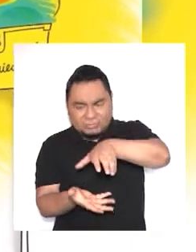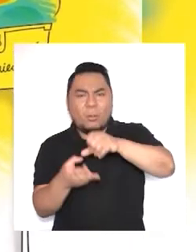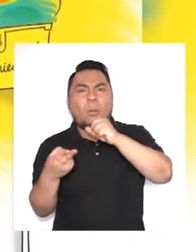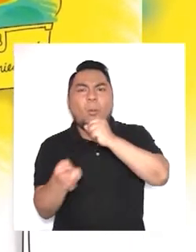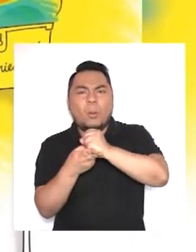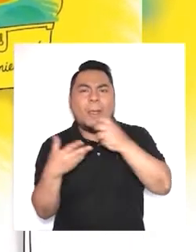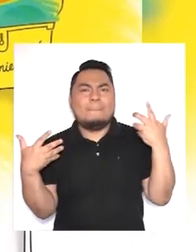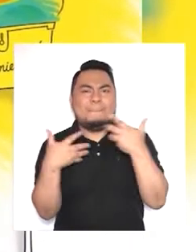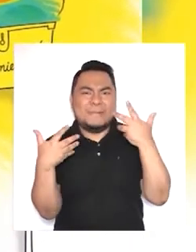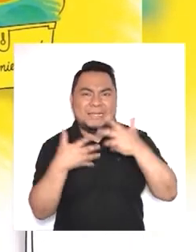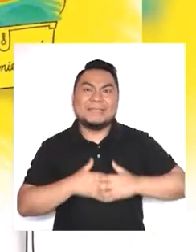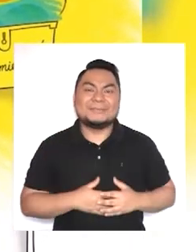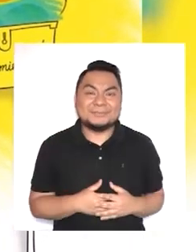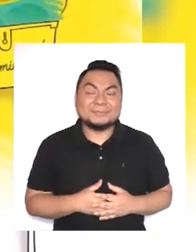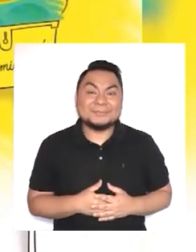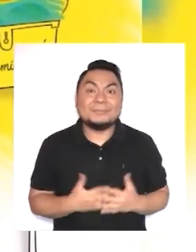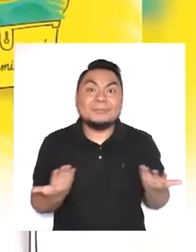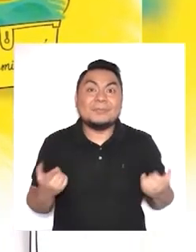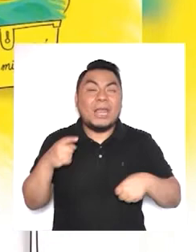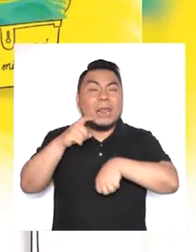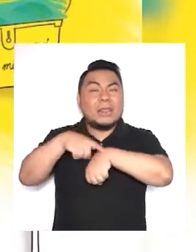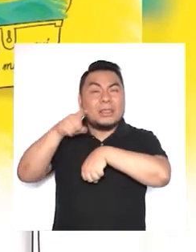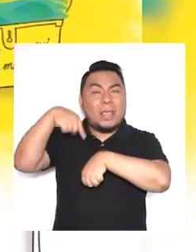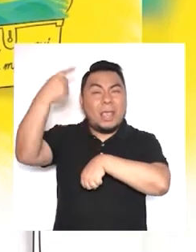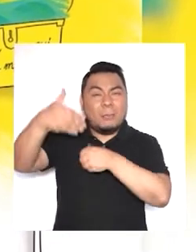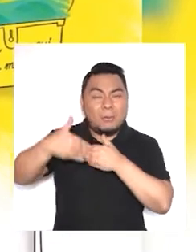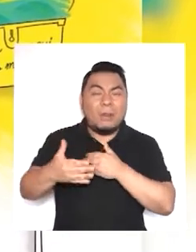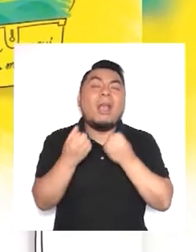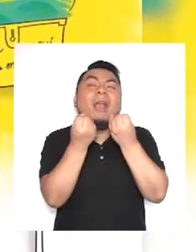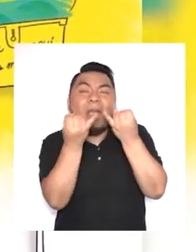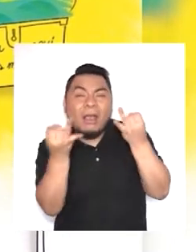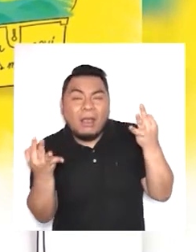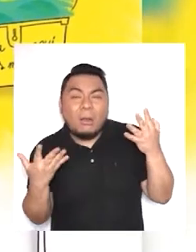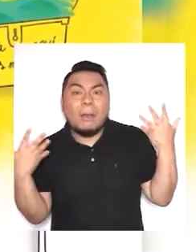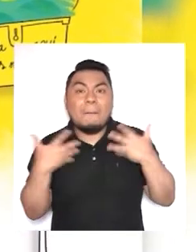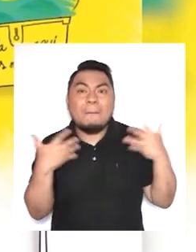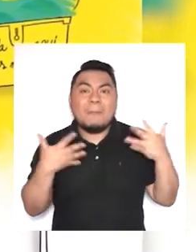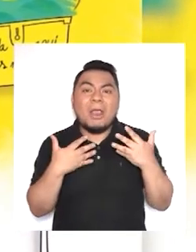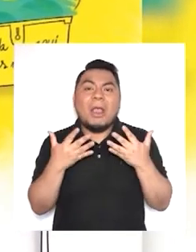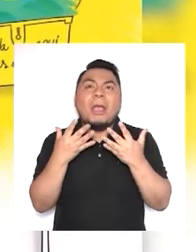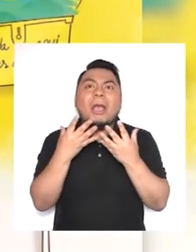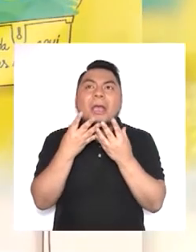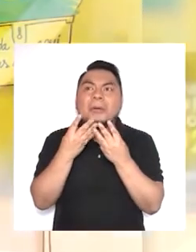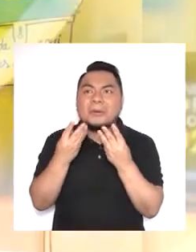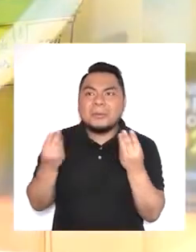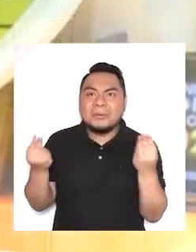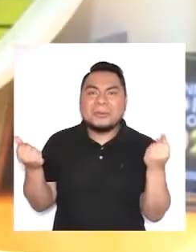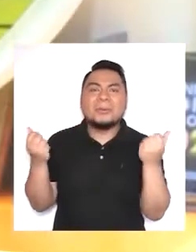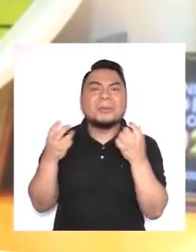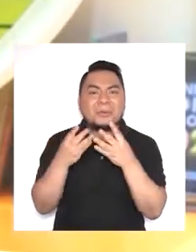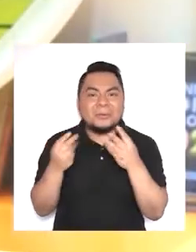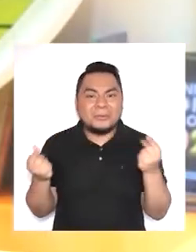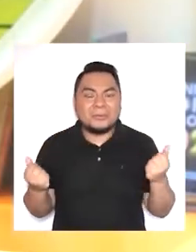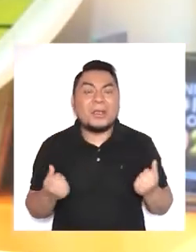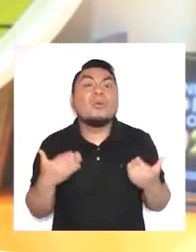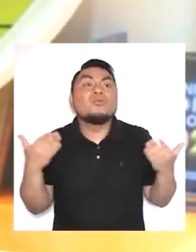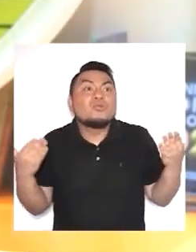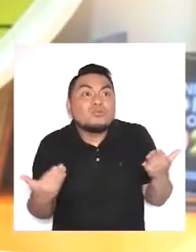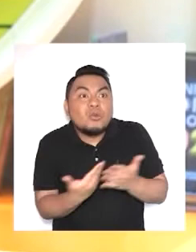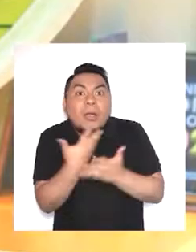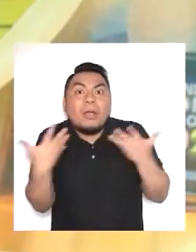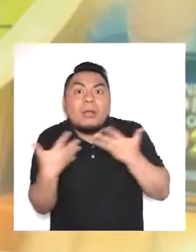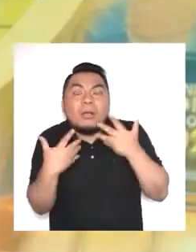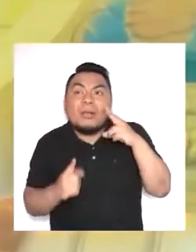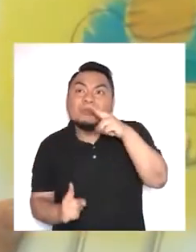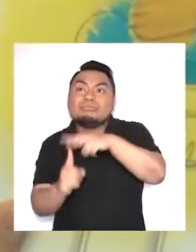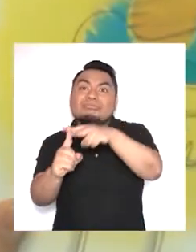guardar. Con el tiempo, algunos miedos fueron perdiendo importancia. Y otros nuevos aparecieron